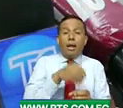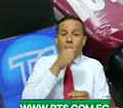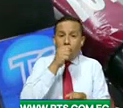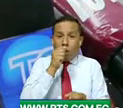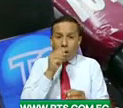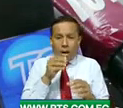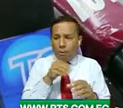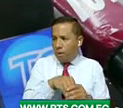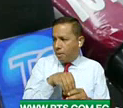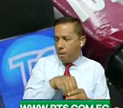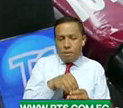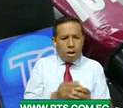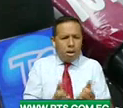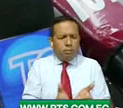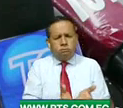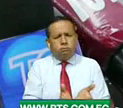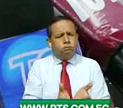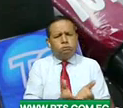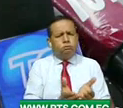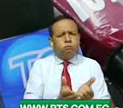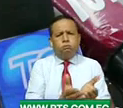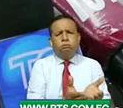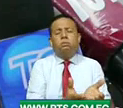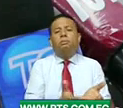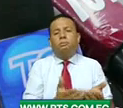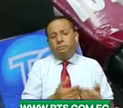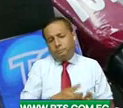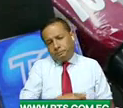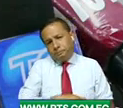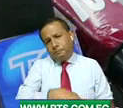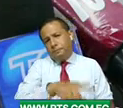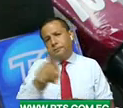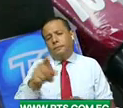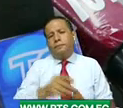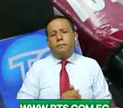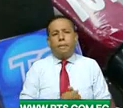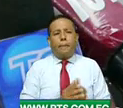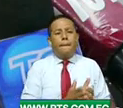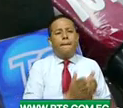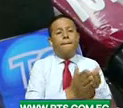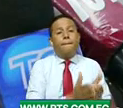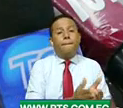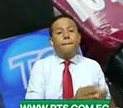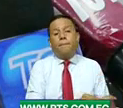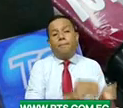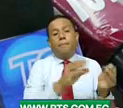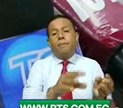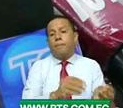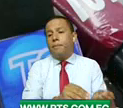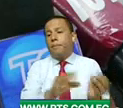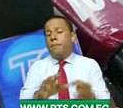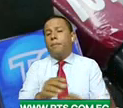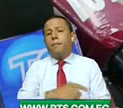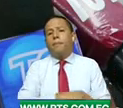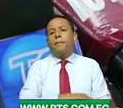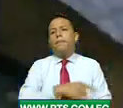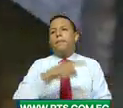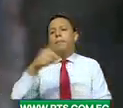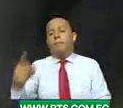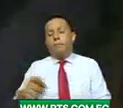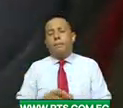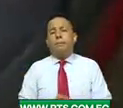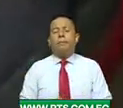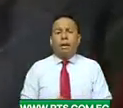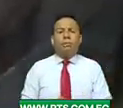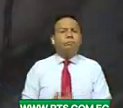a fiscalización en la modalidad de arrastre hasta pasar el norte de las Islas Galápagos. Los